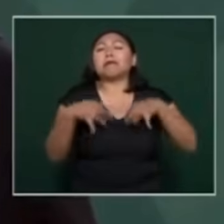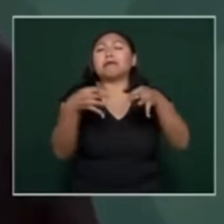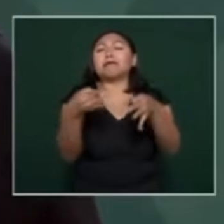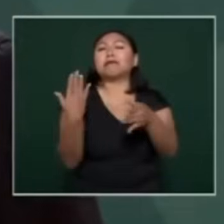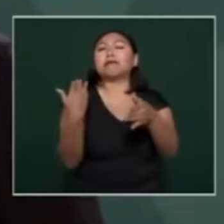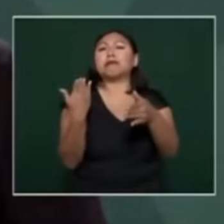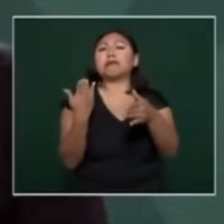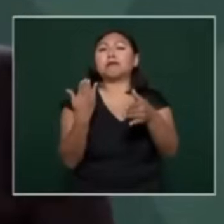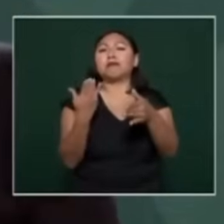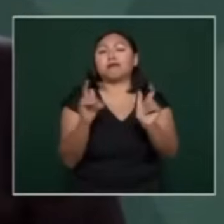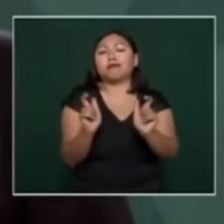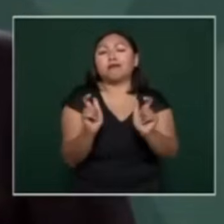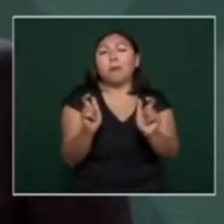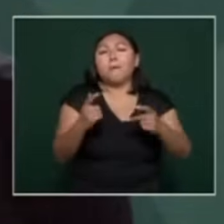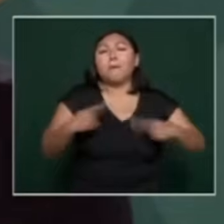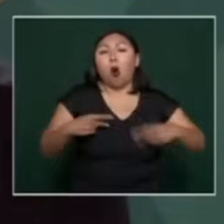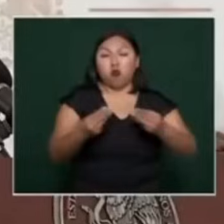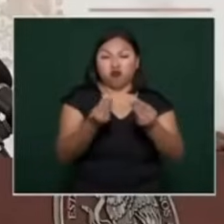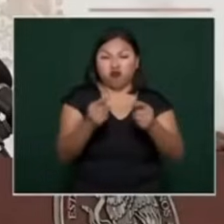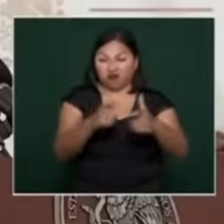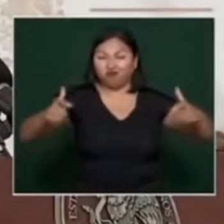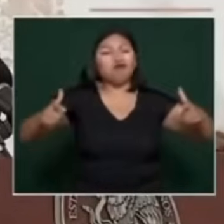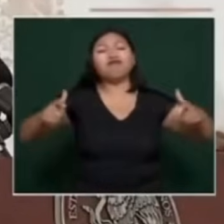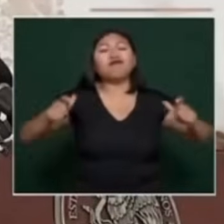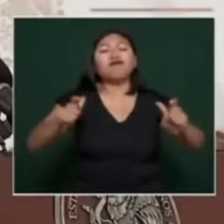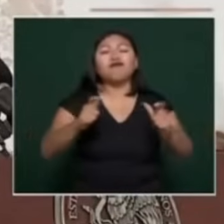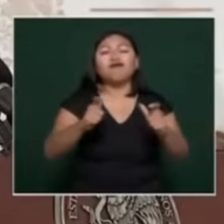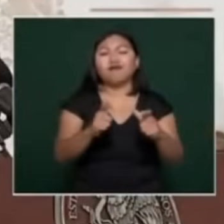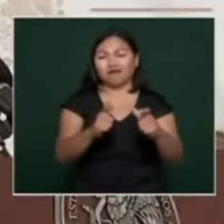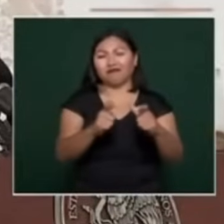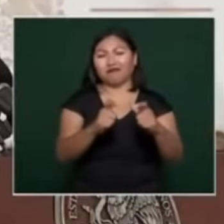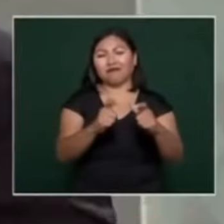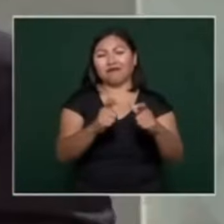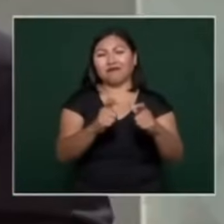antes se decían cosas que ya no puedo repetir, pero no tienen.